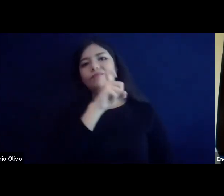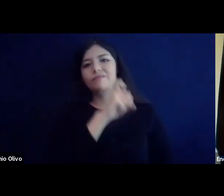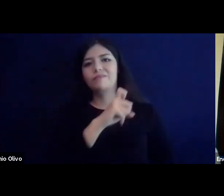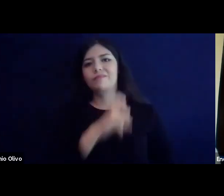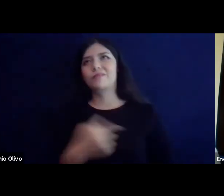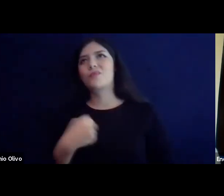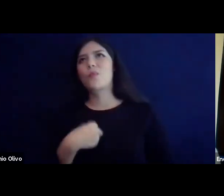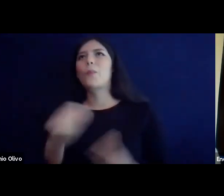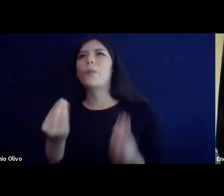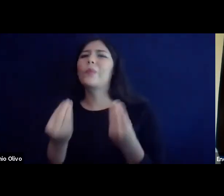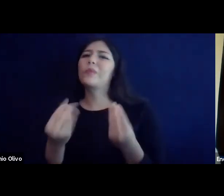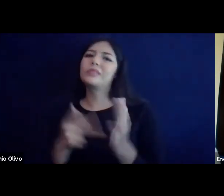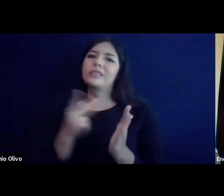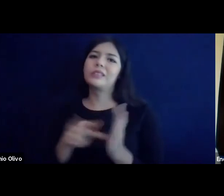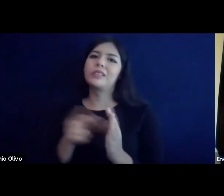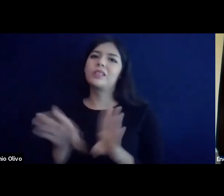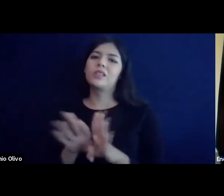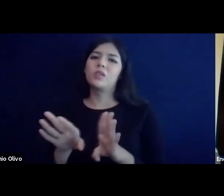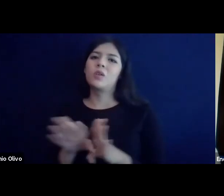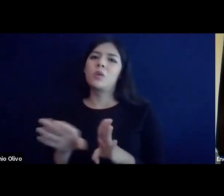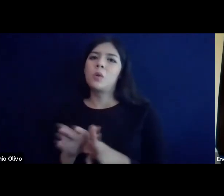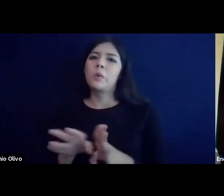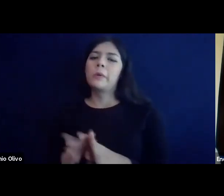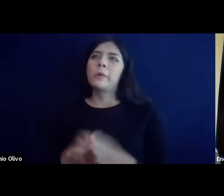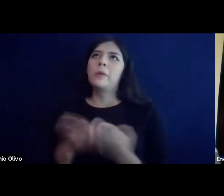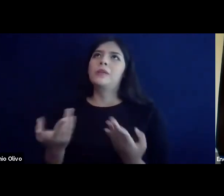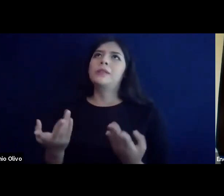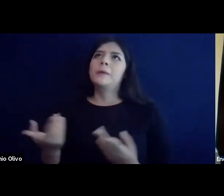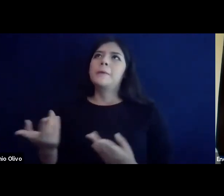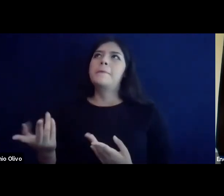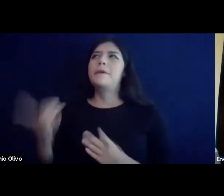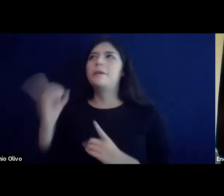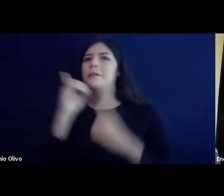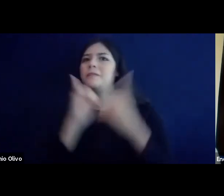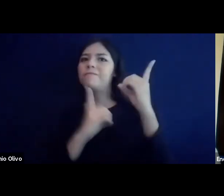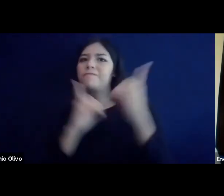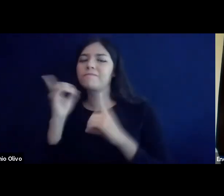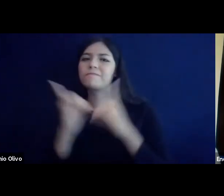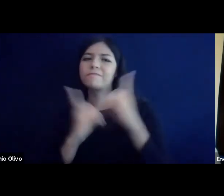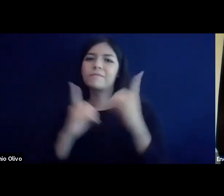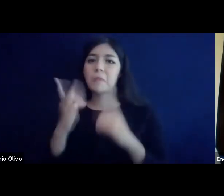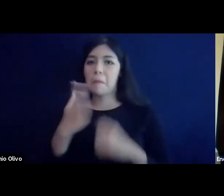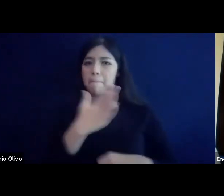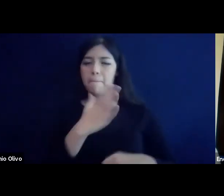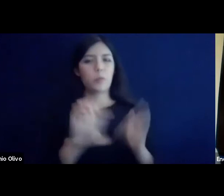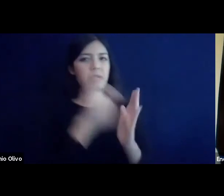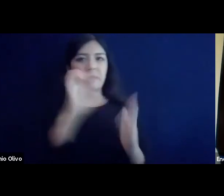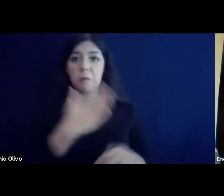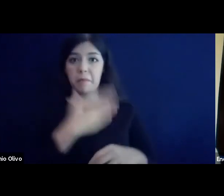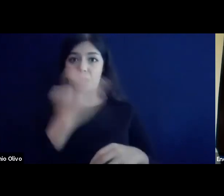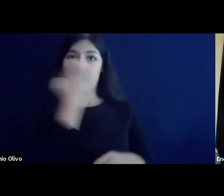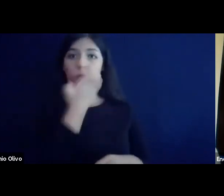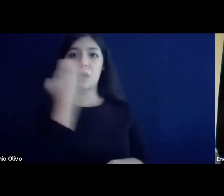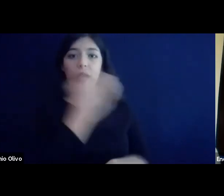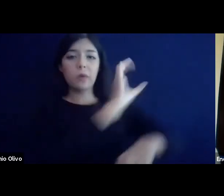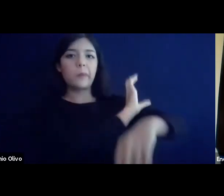pregunté cuánta confianza nos tienen las personas, porque de estudiante me apoyaban mucho, me ayudaban